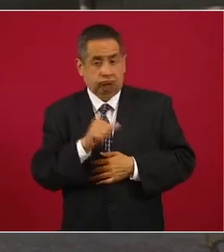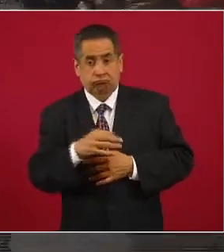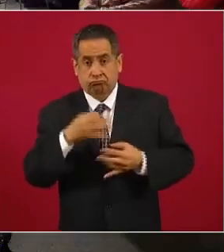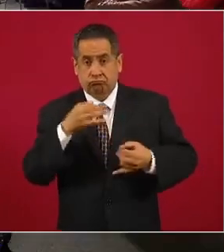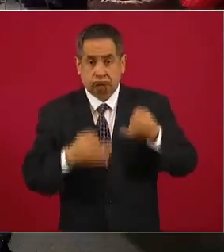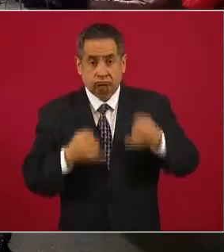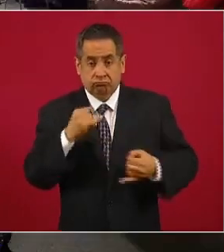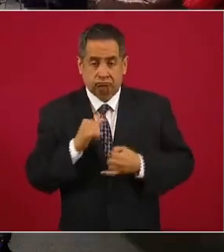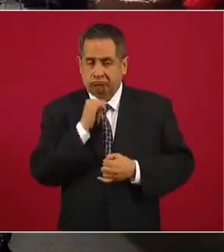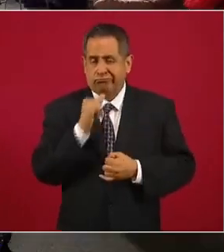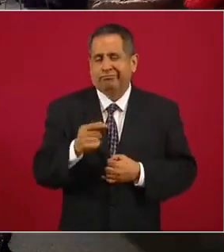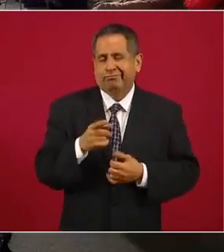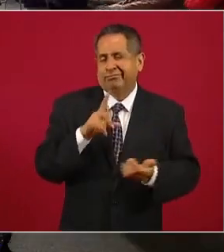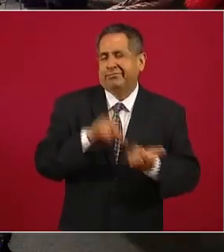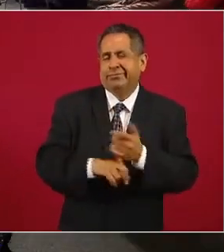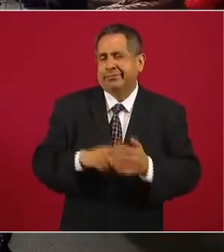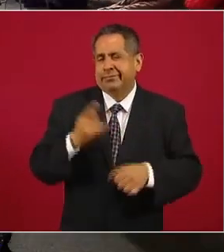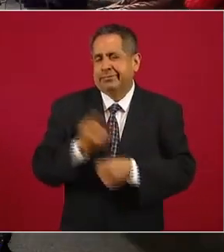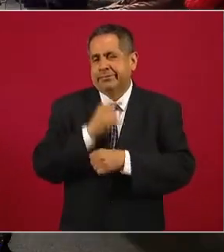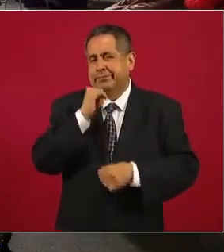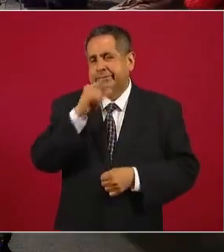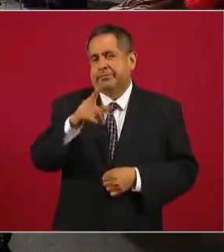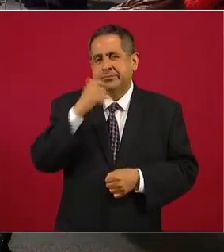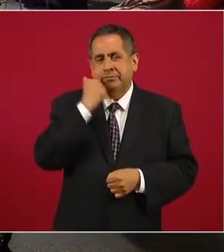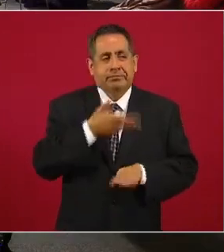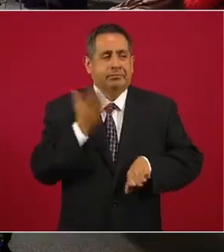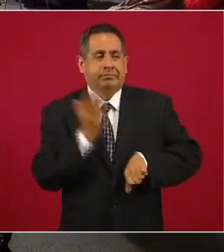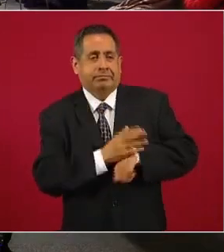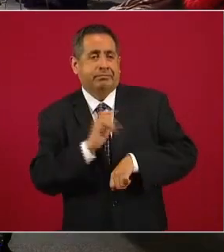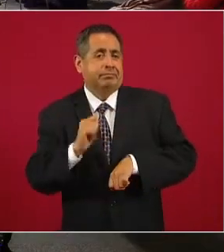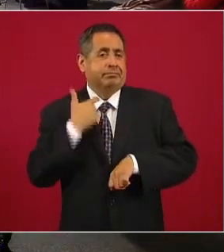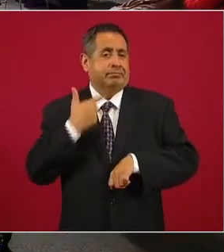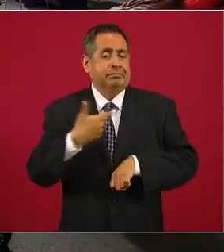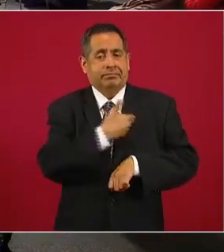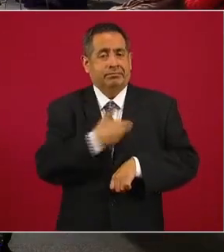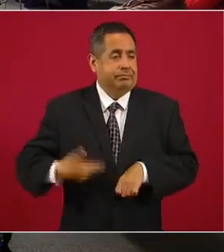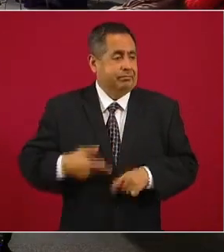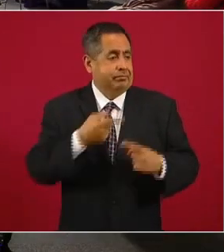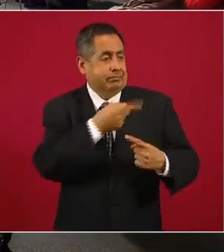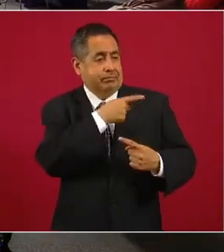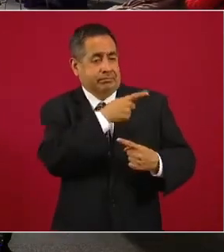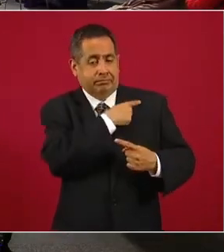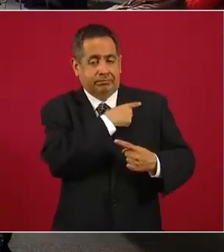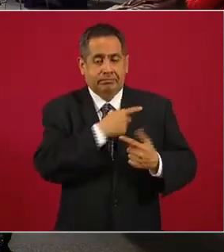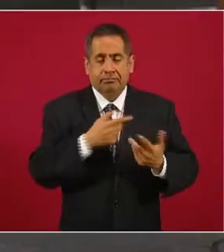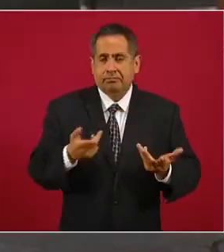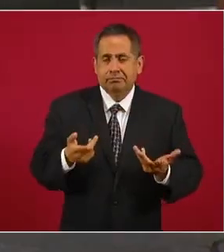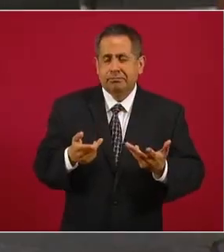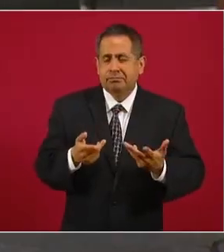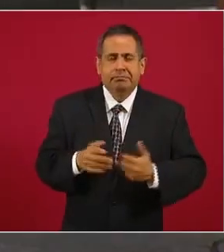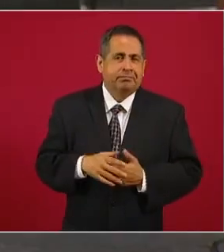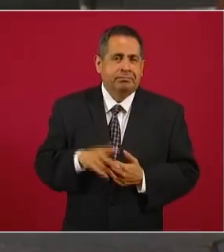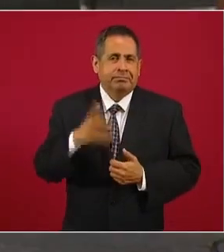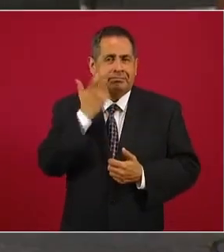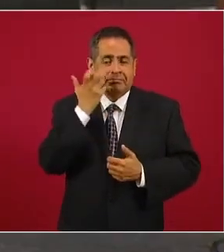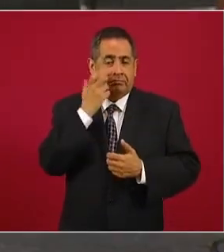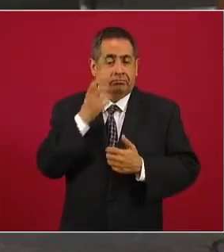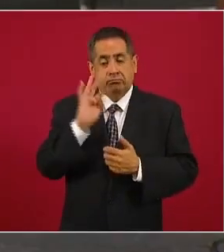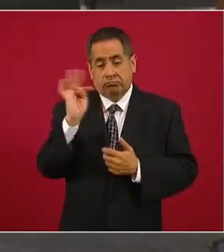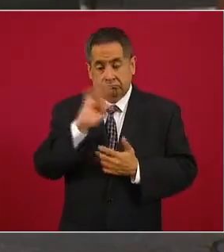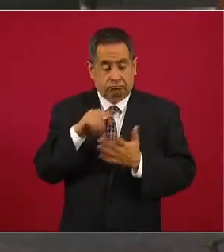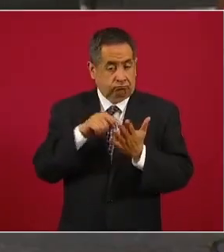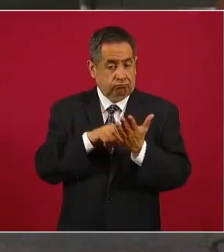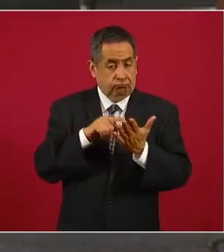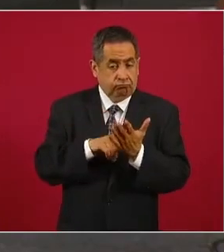genuino de que haya justicia, que se sancione el mal desempeño que hayan tenido en su caso los expresidentes y si